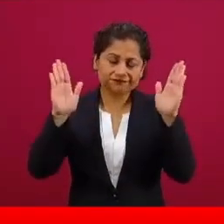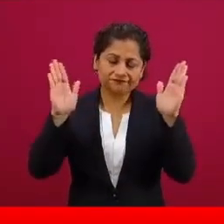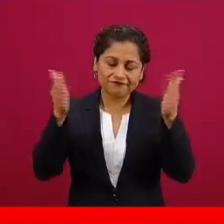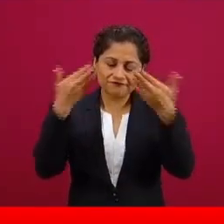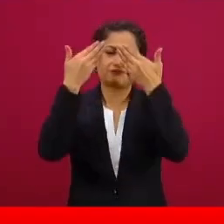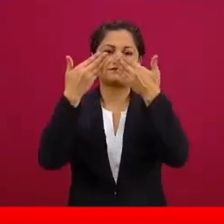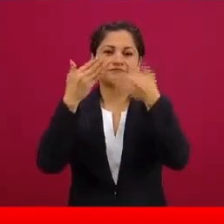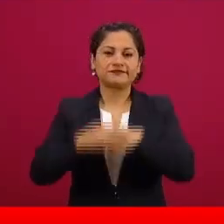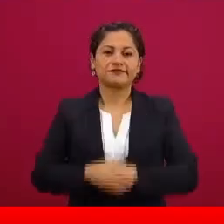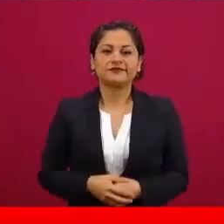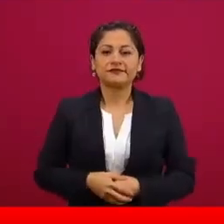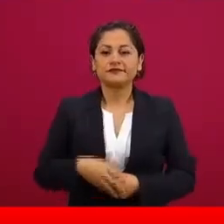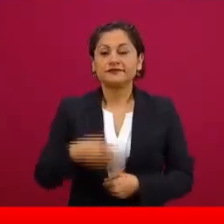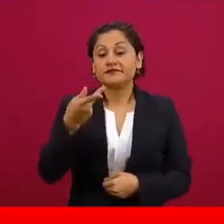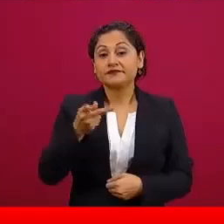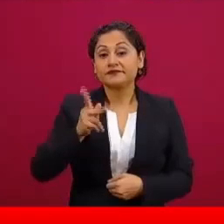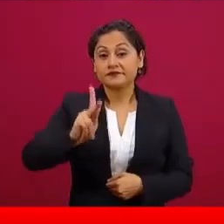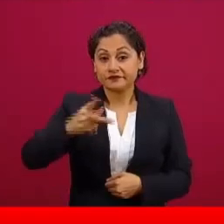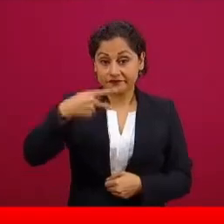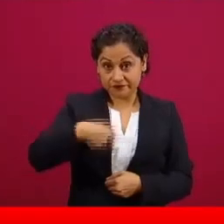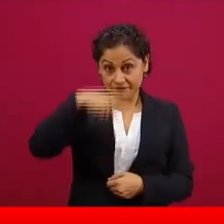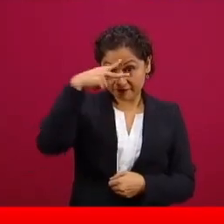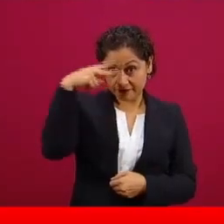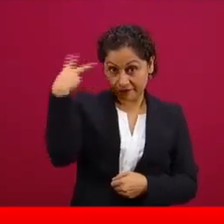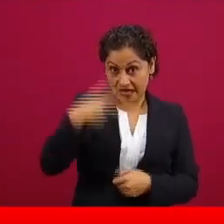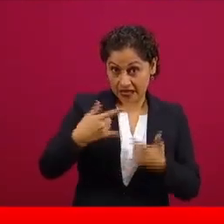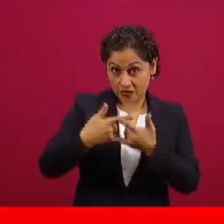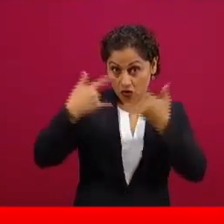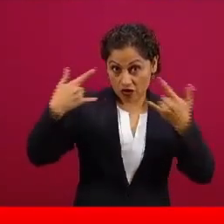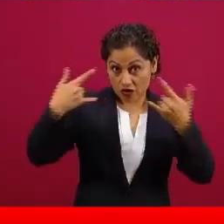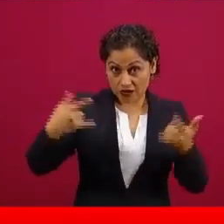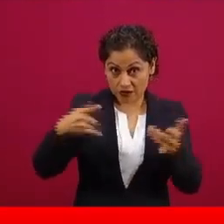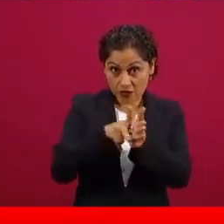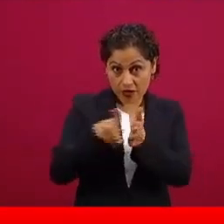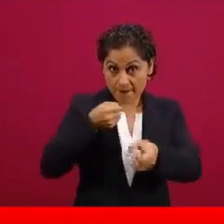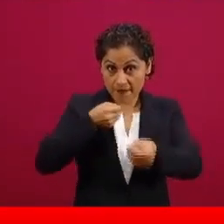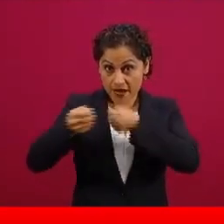¿qué ha sido el periodismo en la historia de México? ¿No?